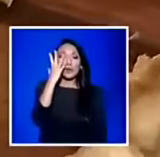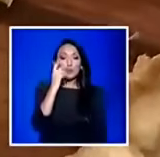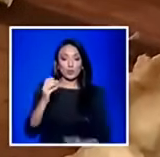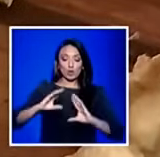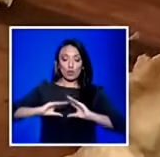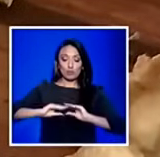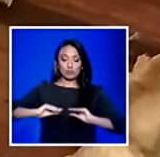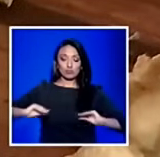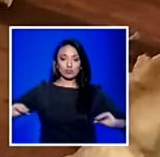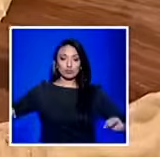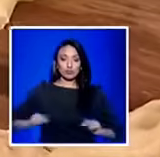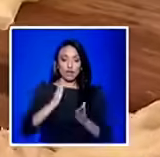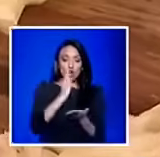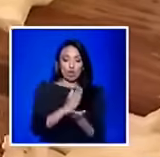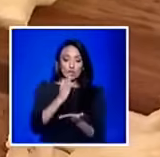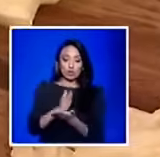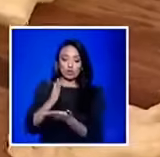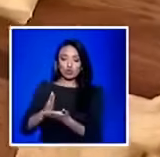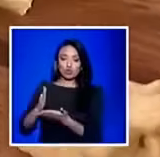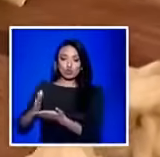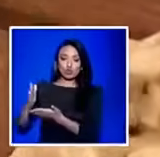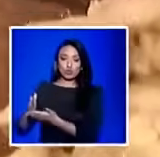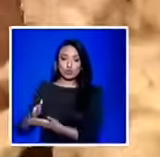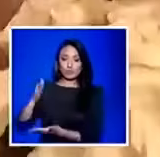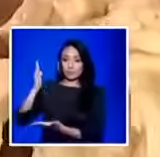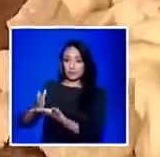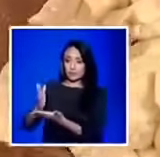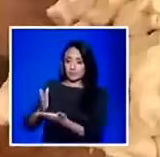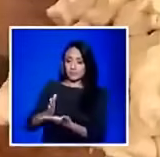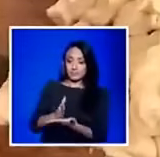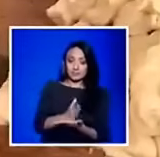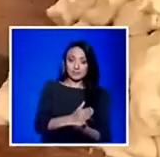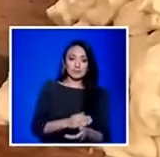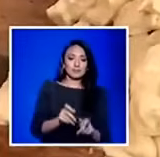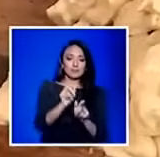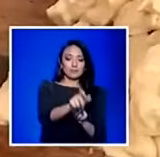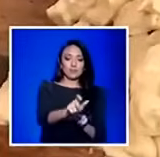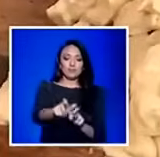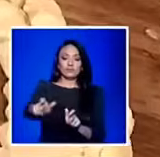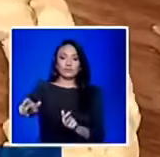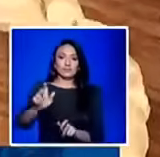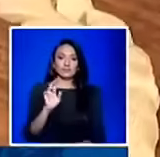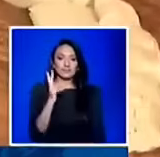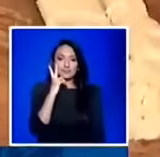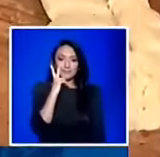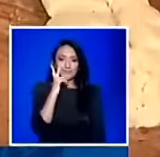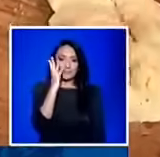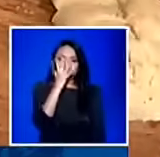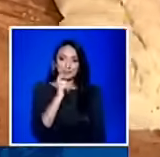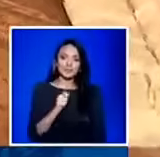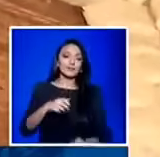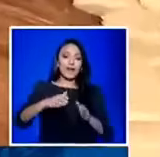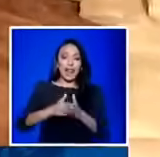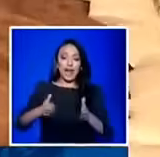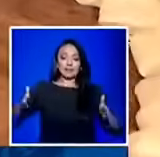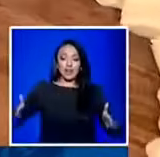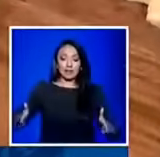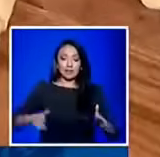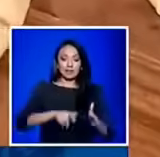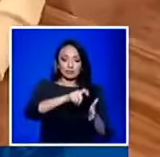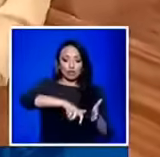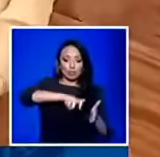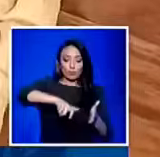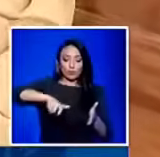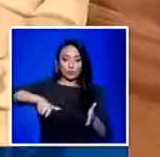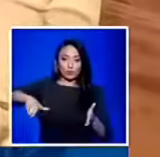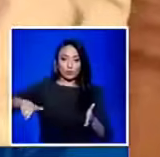armando, pone en las bandejas, ahí lo estira. Sí, entonces ahí ya va, se les ponen las latas, Luego la masa